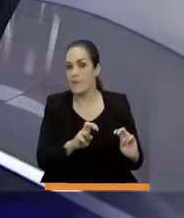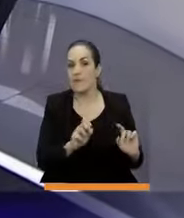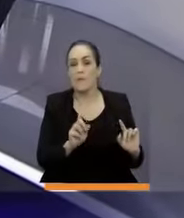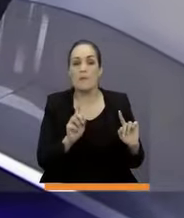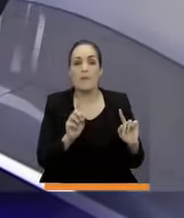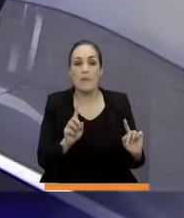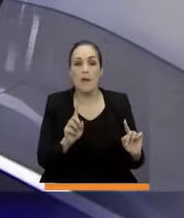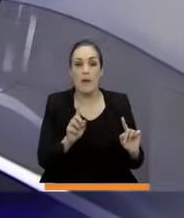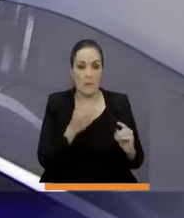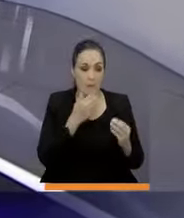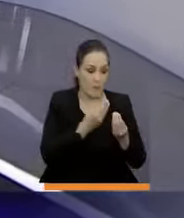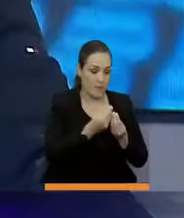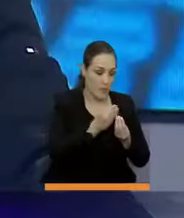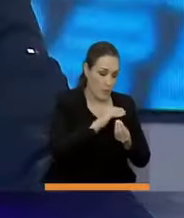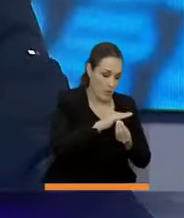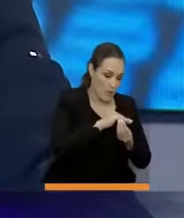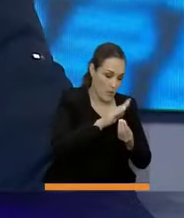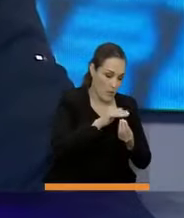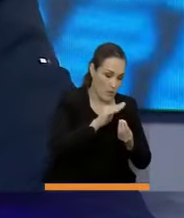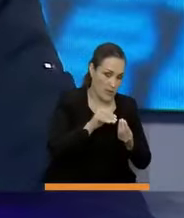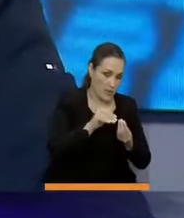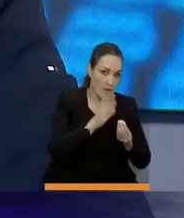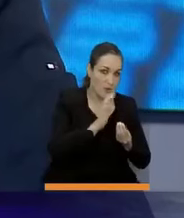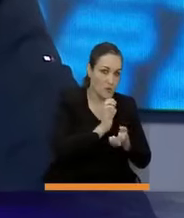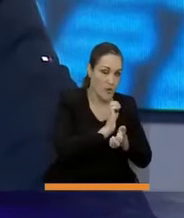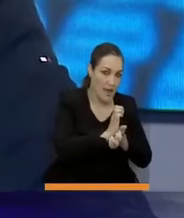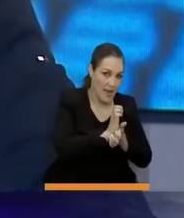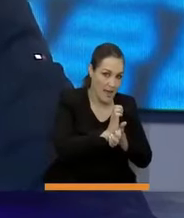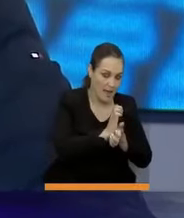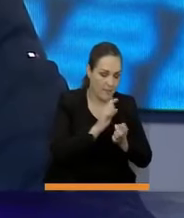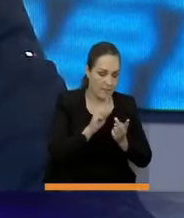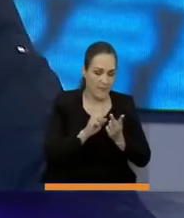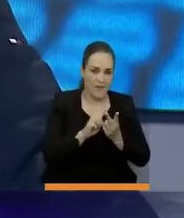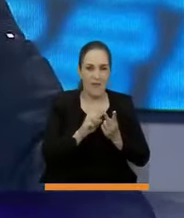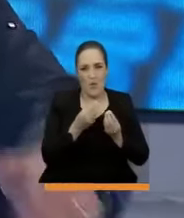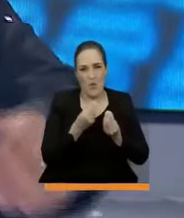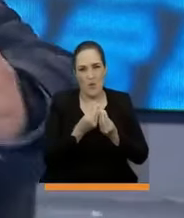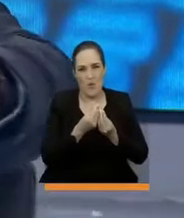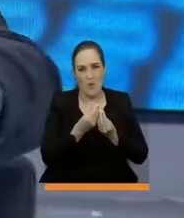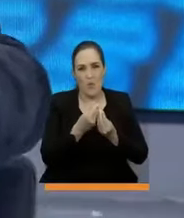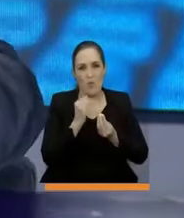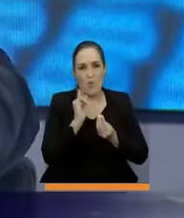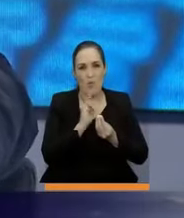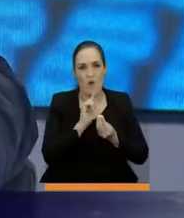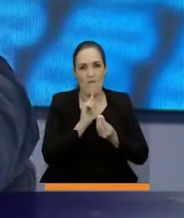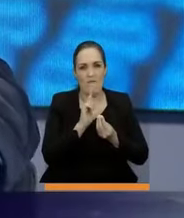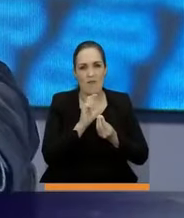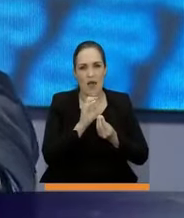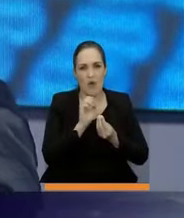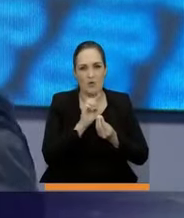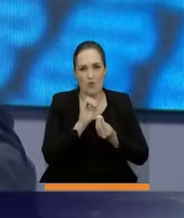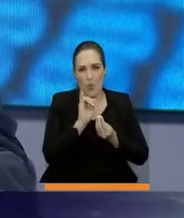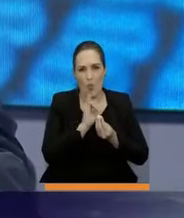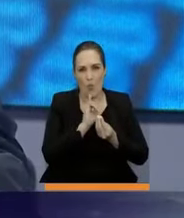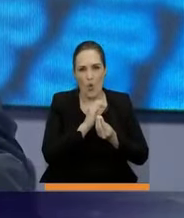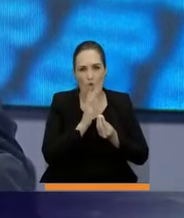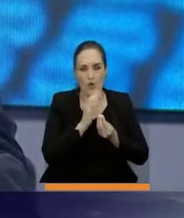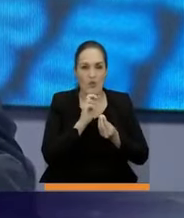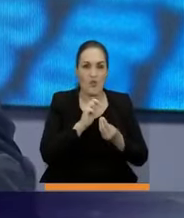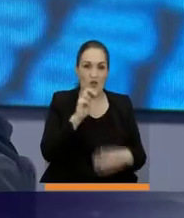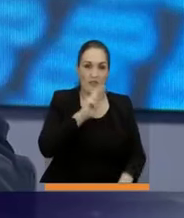la cordillera, en el eje cafetero, los flacos por allá en el norte del valle,